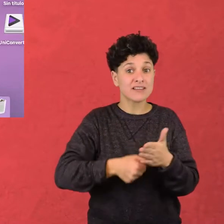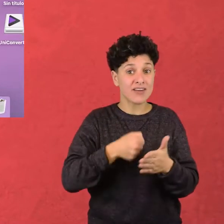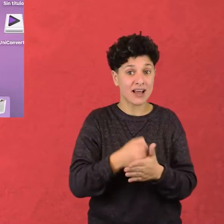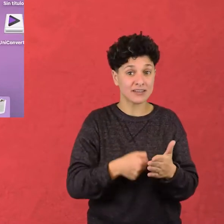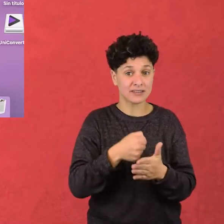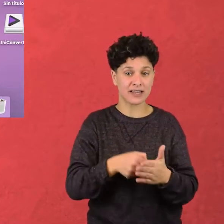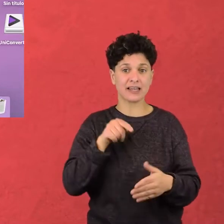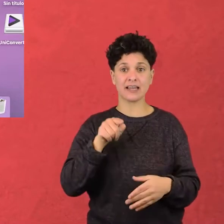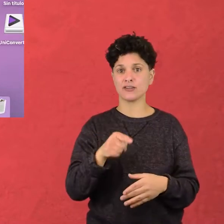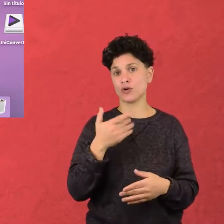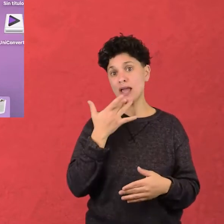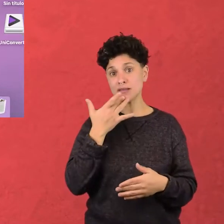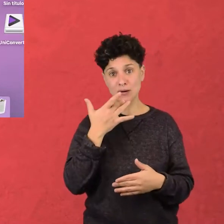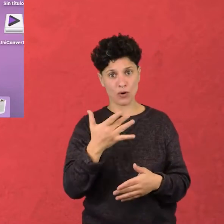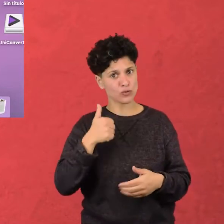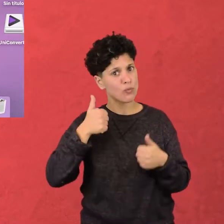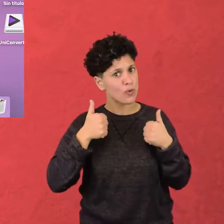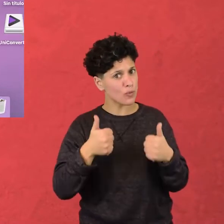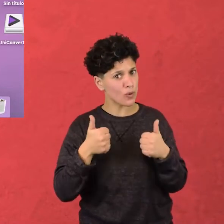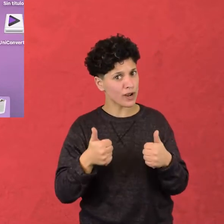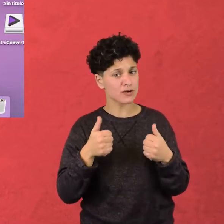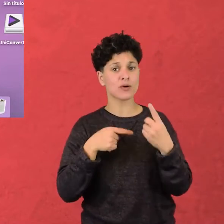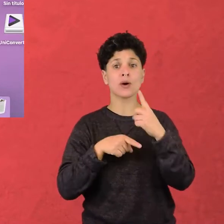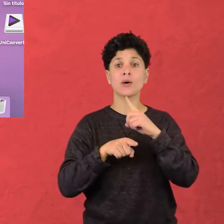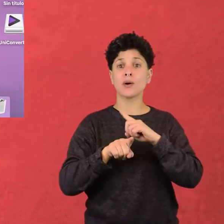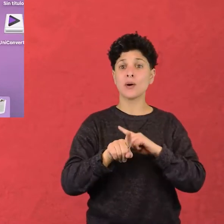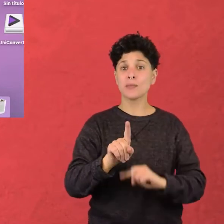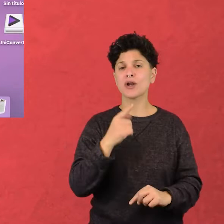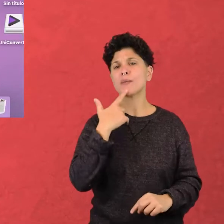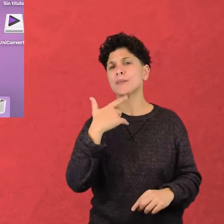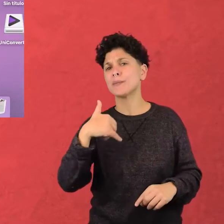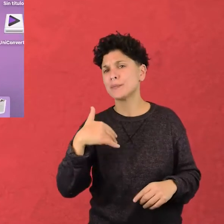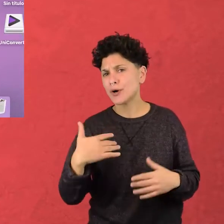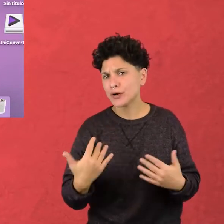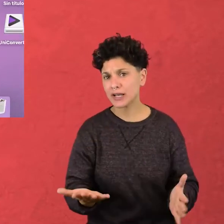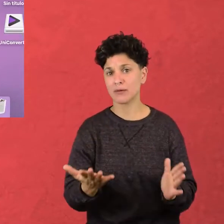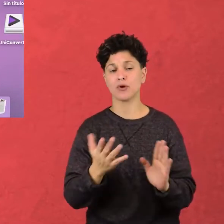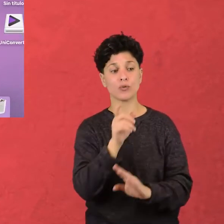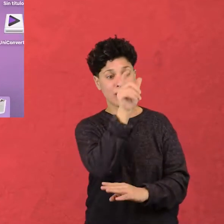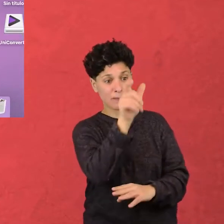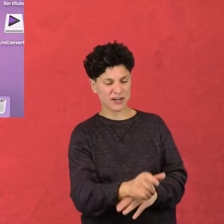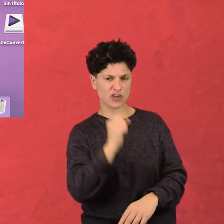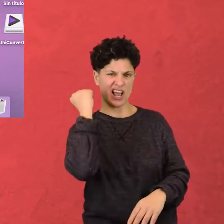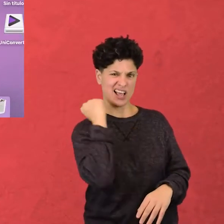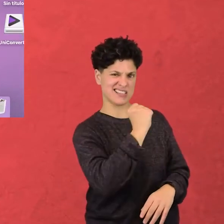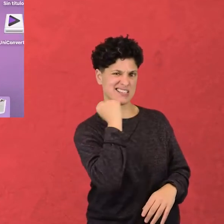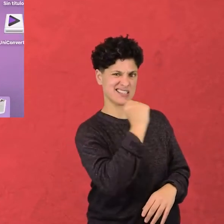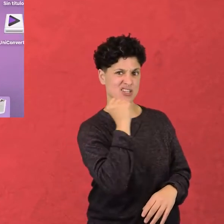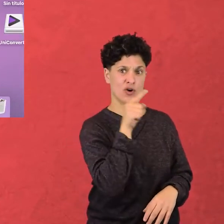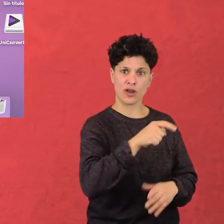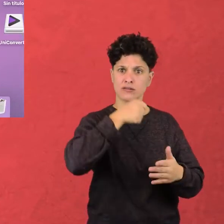perseverante es hermoso, es muy bueno. Pero ¿qué pasa si estamos hablando de un asesino serial que es